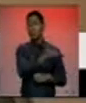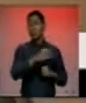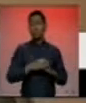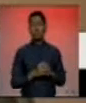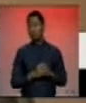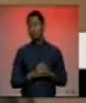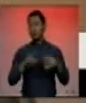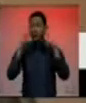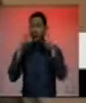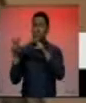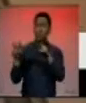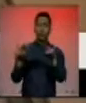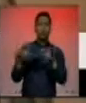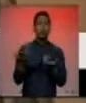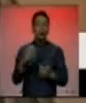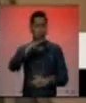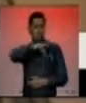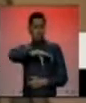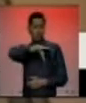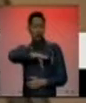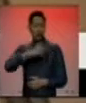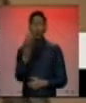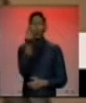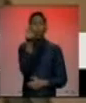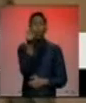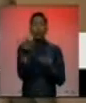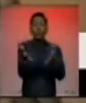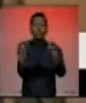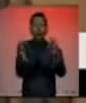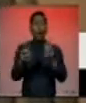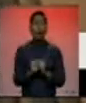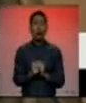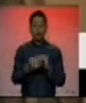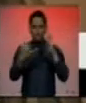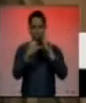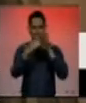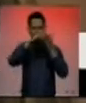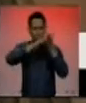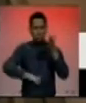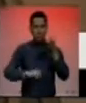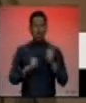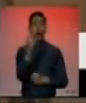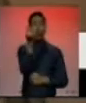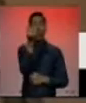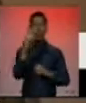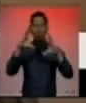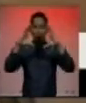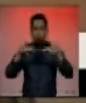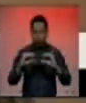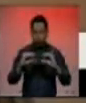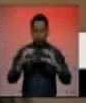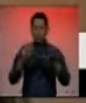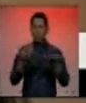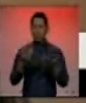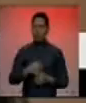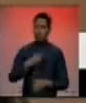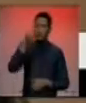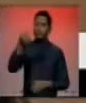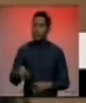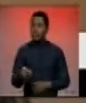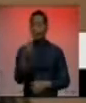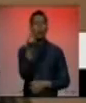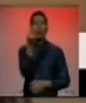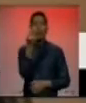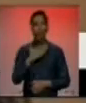que cómo los municipios pobres, que no tienen sus rentas propias, que son muy bajas, no